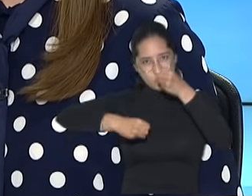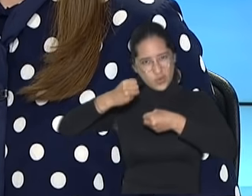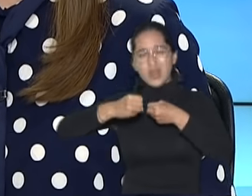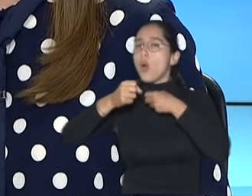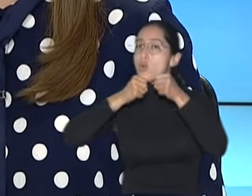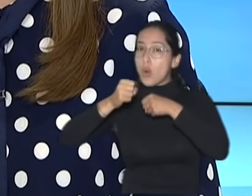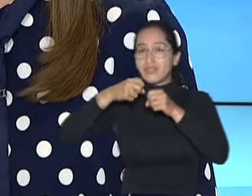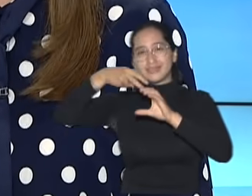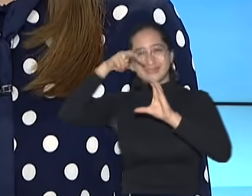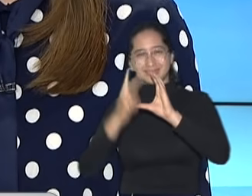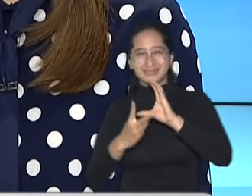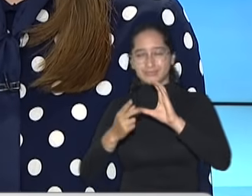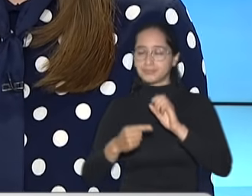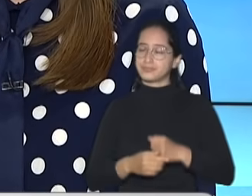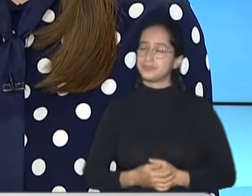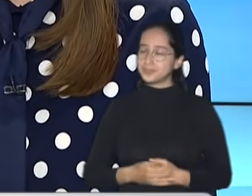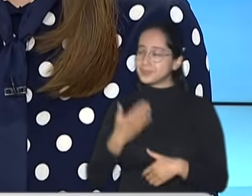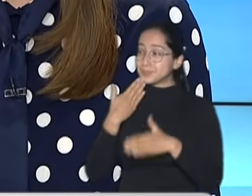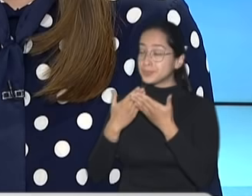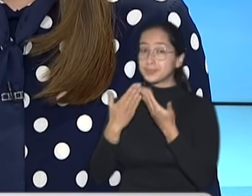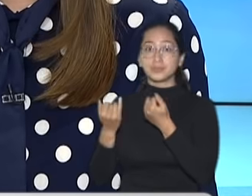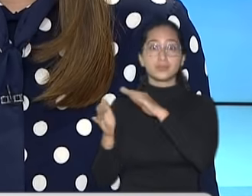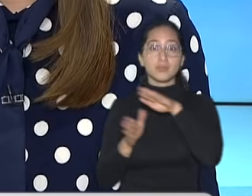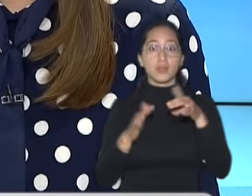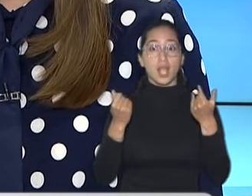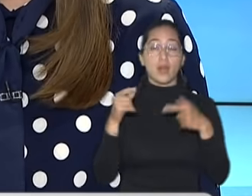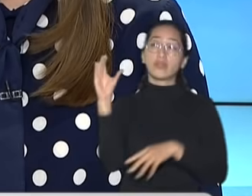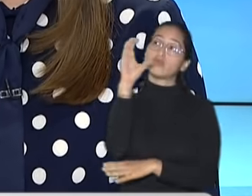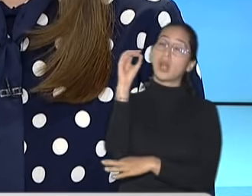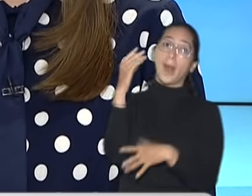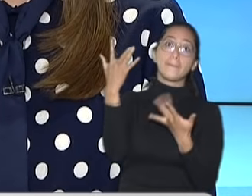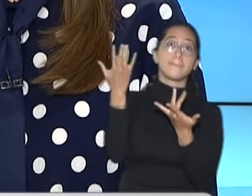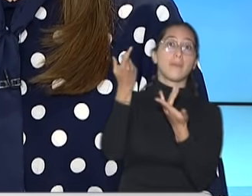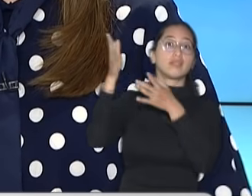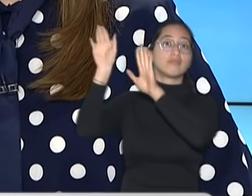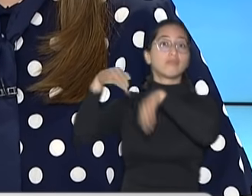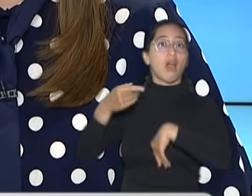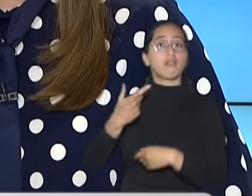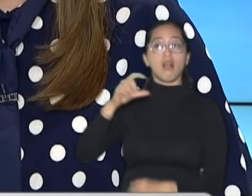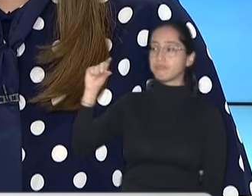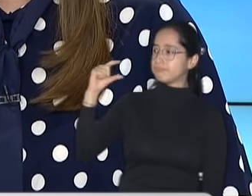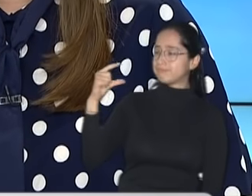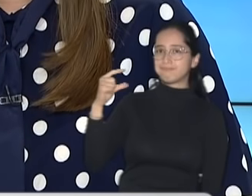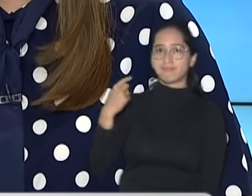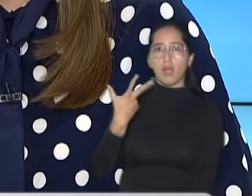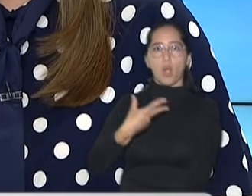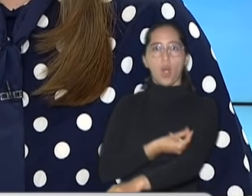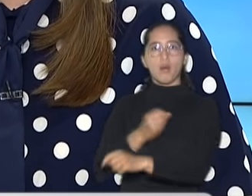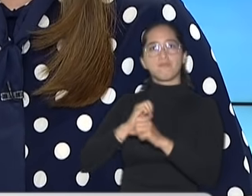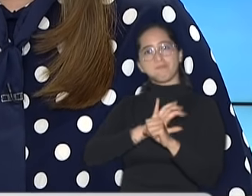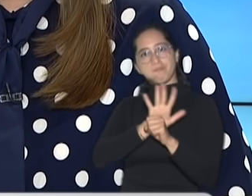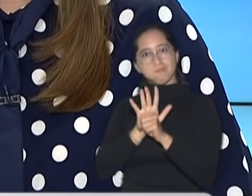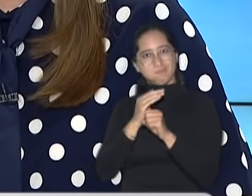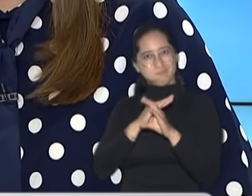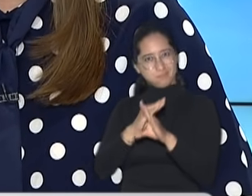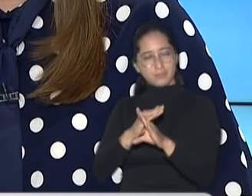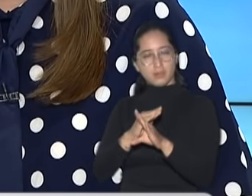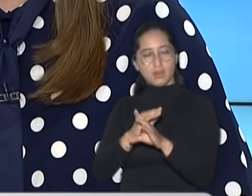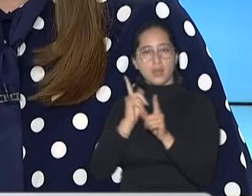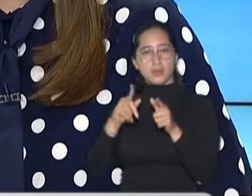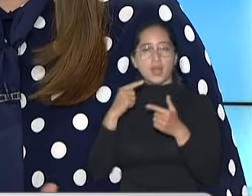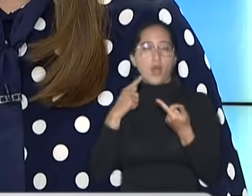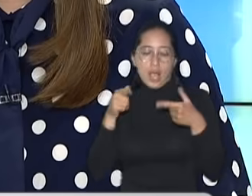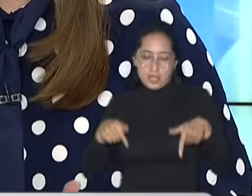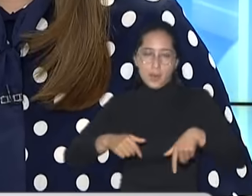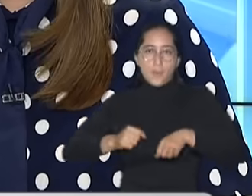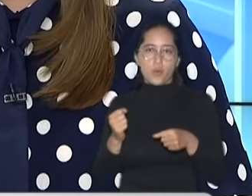muchas gracias. Y mientras el país sigue a la espera de las vacunas contra el COVID-19, Bogotá recibió hoy los ultracongeladores, donde se